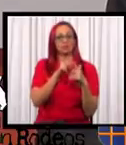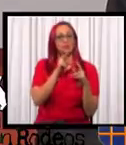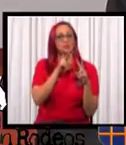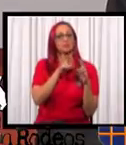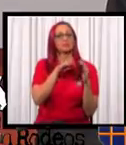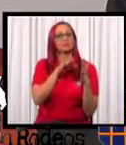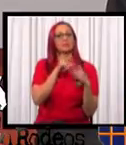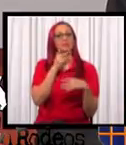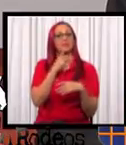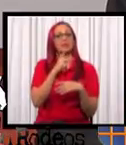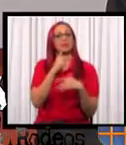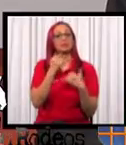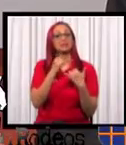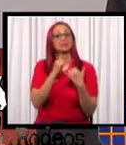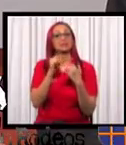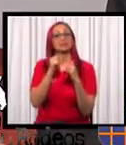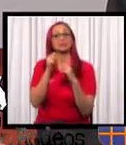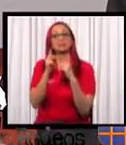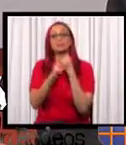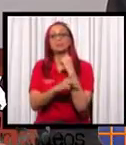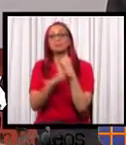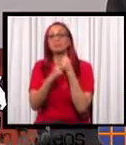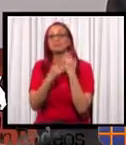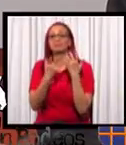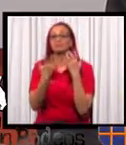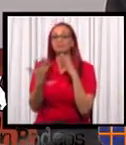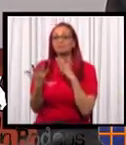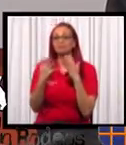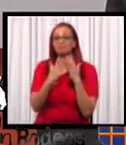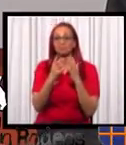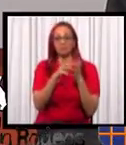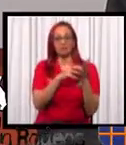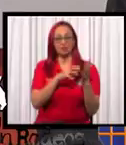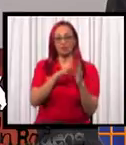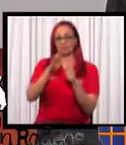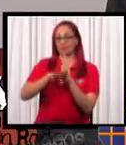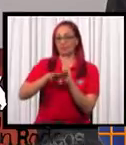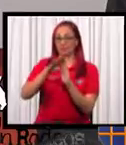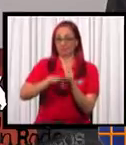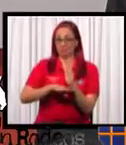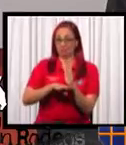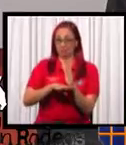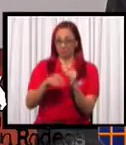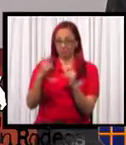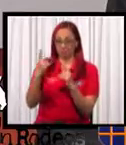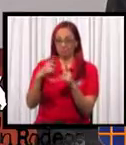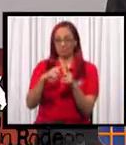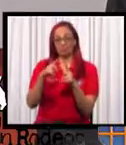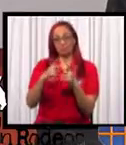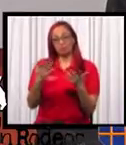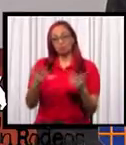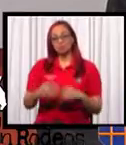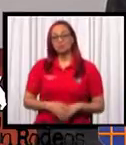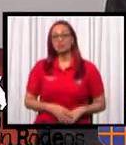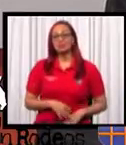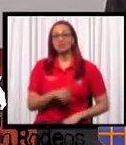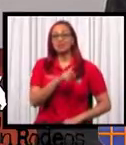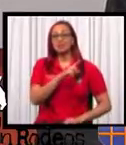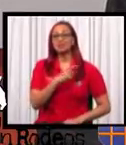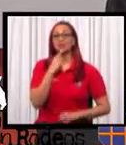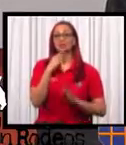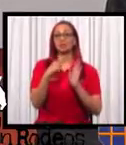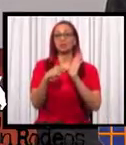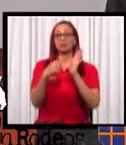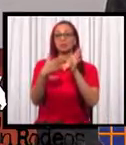que estos países nos triangulen arroz a precios muy baratos. Entonces, definitivamente, esto representa